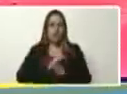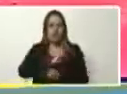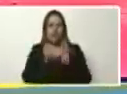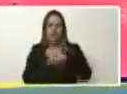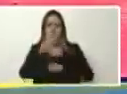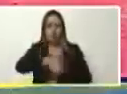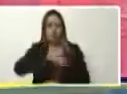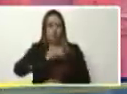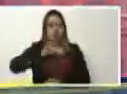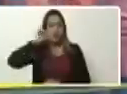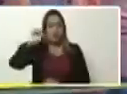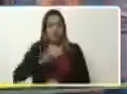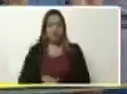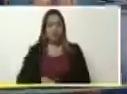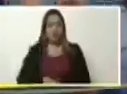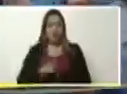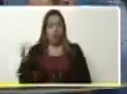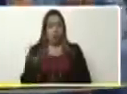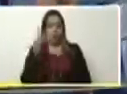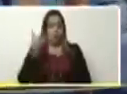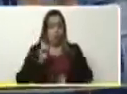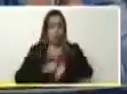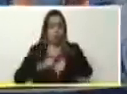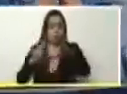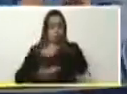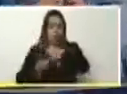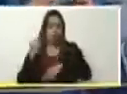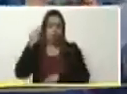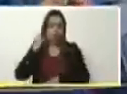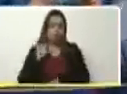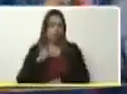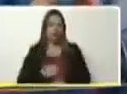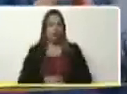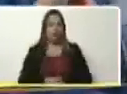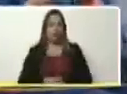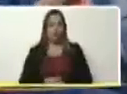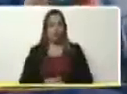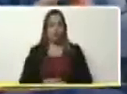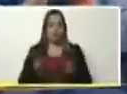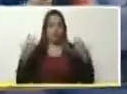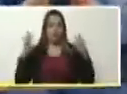al socialismo, una cuarta etapa de la revolución bolivariana.